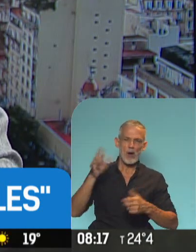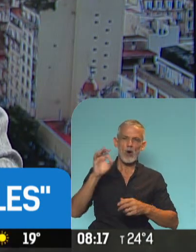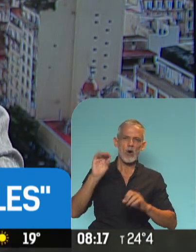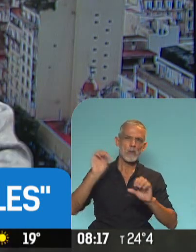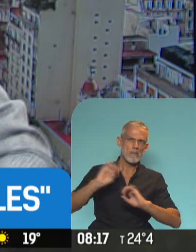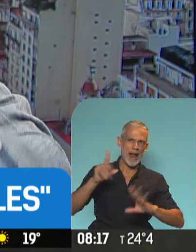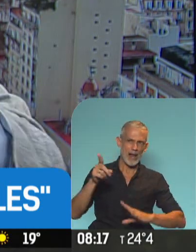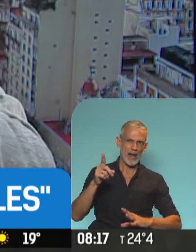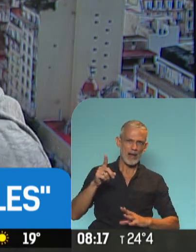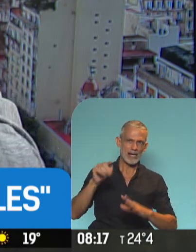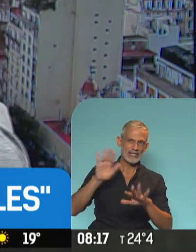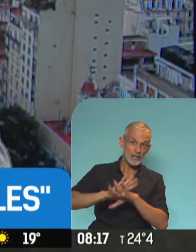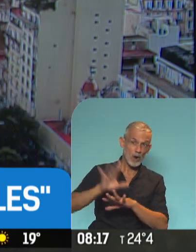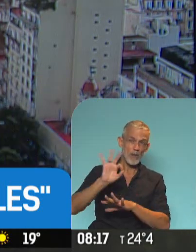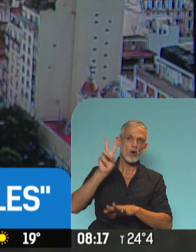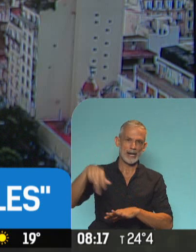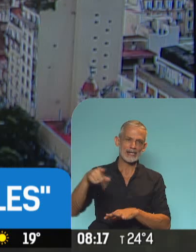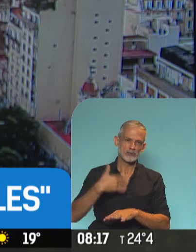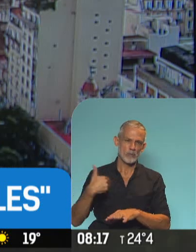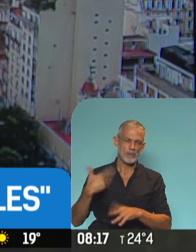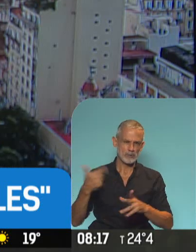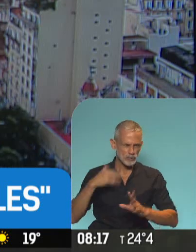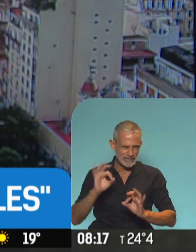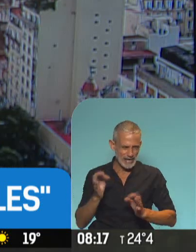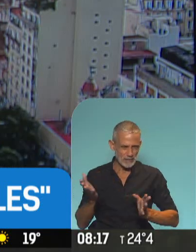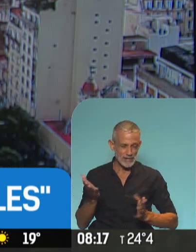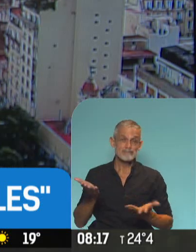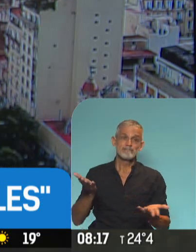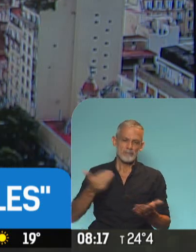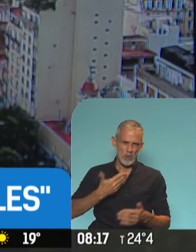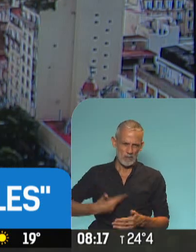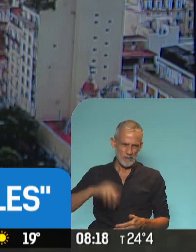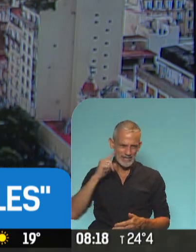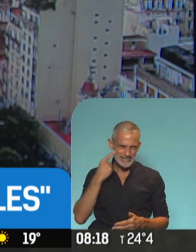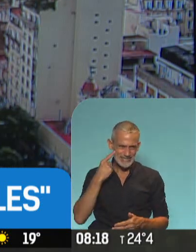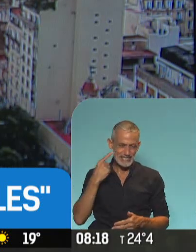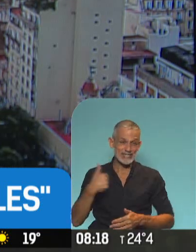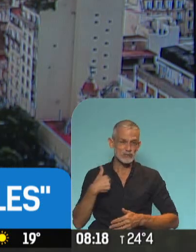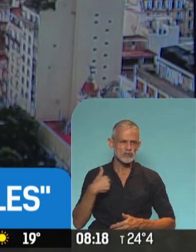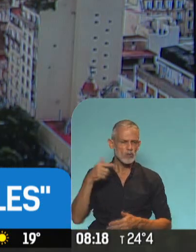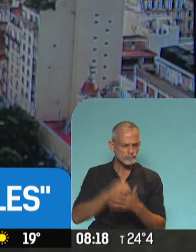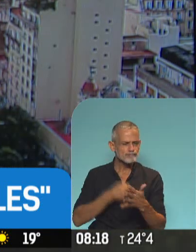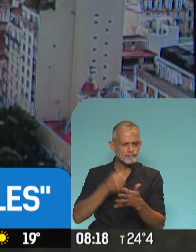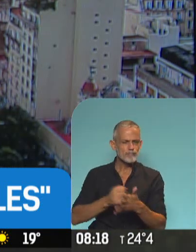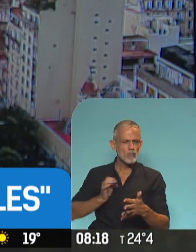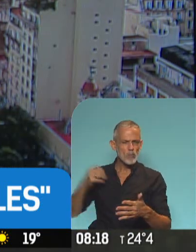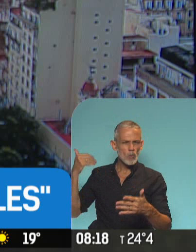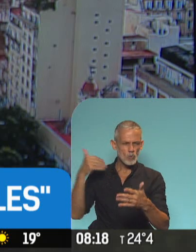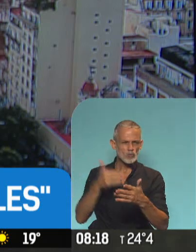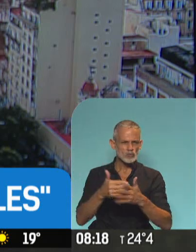mal. Entonces, por eso el presidente, me parece, y me parece una medida por la que yo vengo abogando desde mucho tiempo